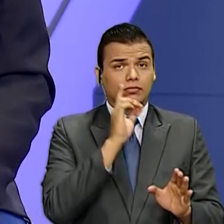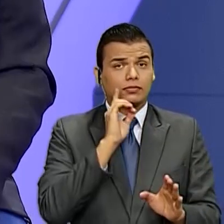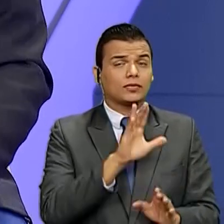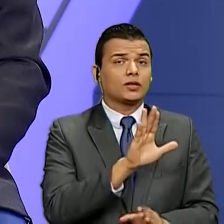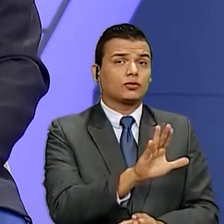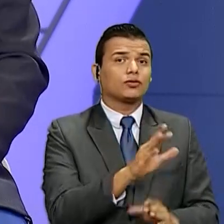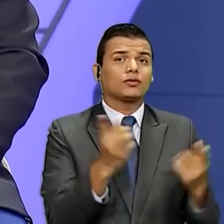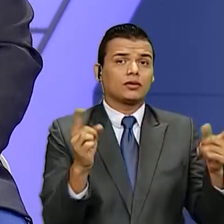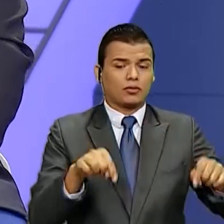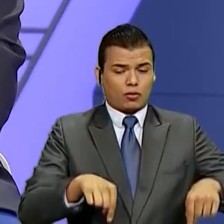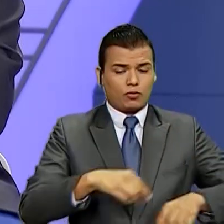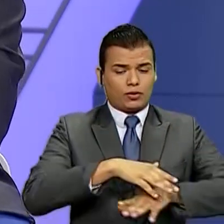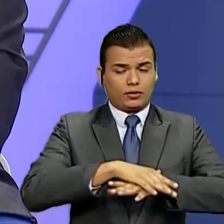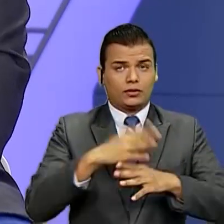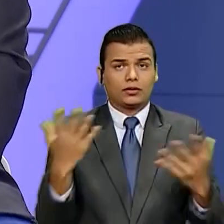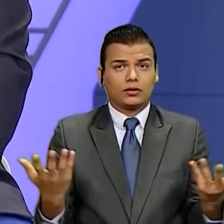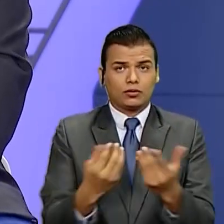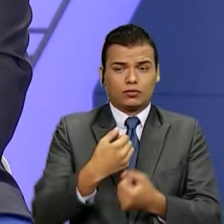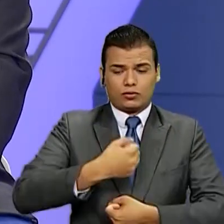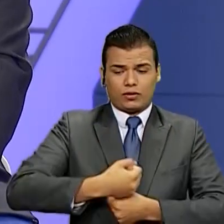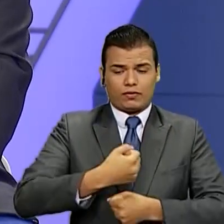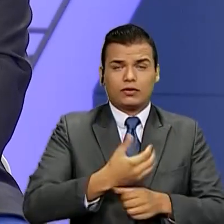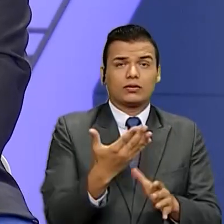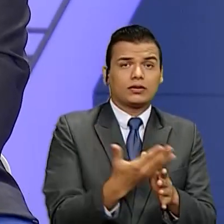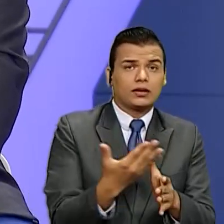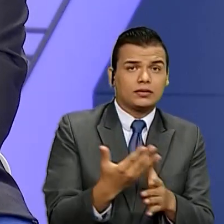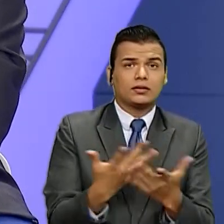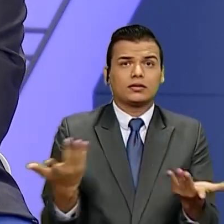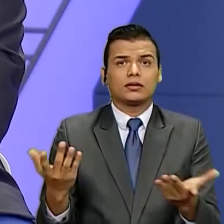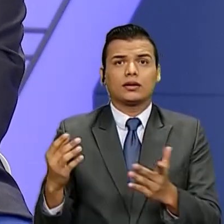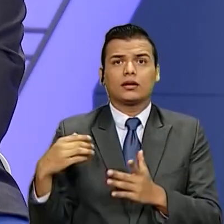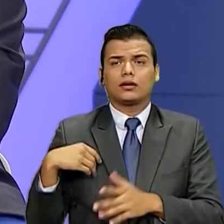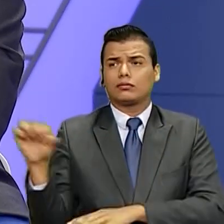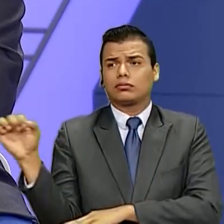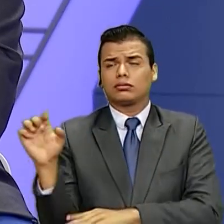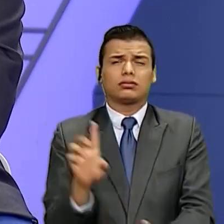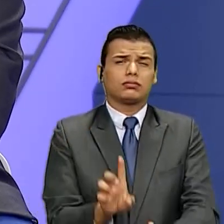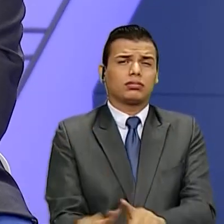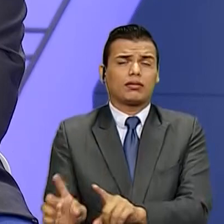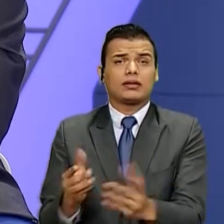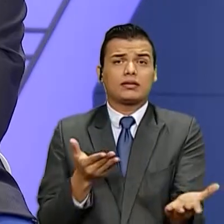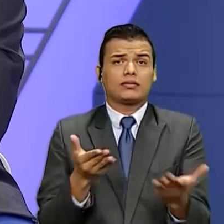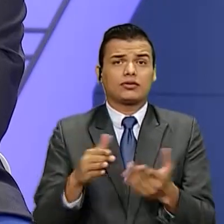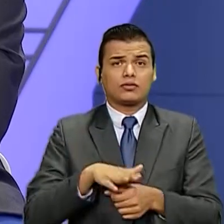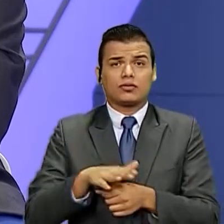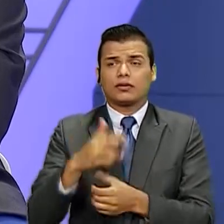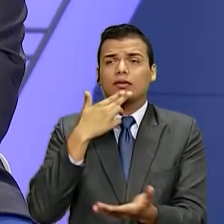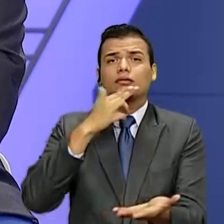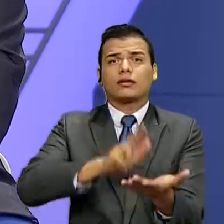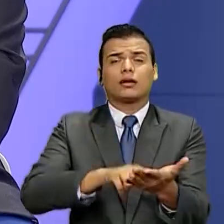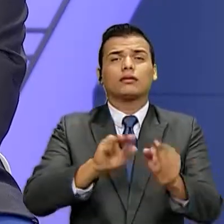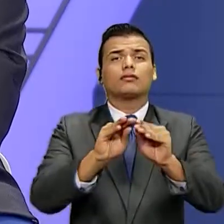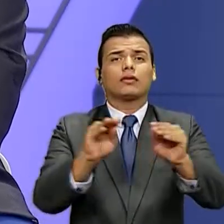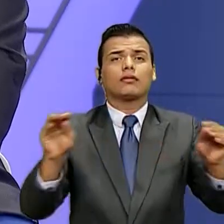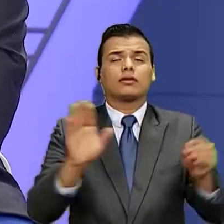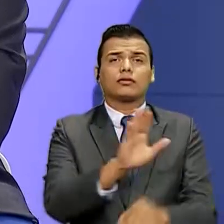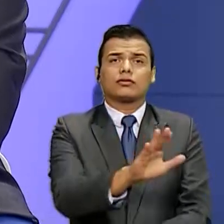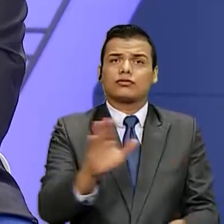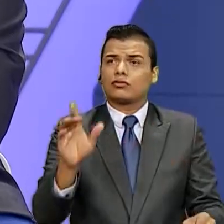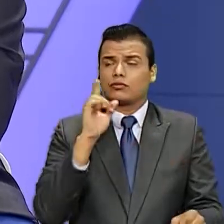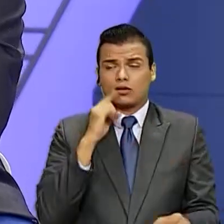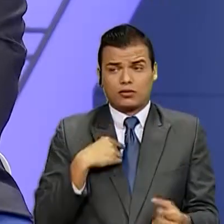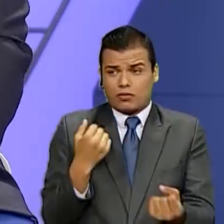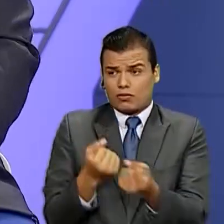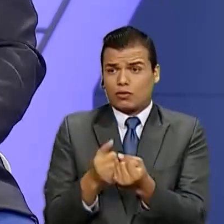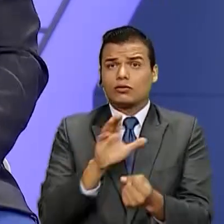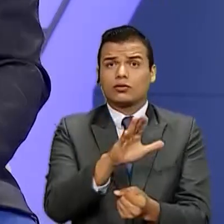Mientras tanto, esta tarde, los taxistas y transportadores independientes en Buenaventura, en un comunicado, dieron a conocer que se retiran